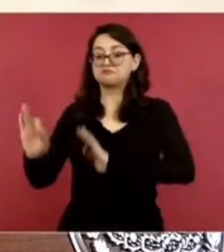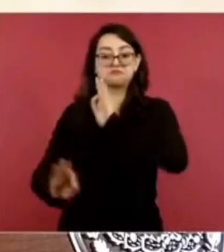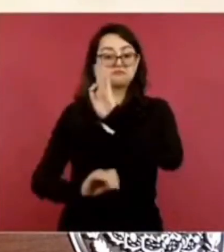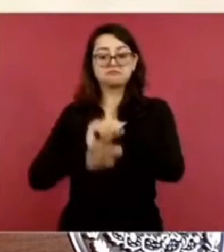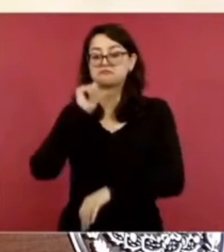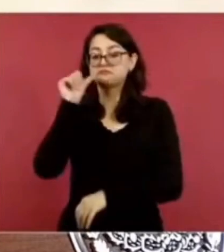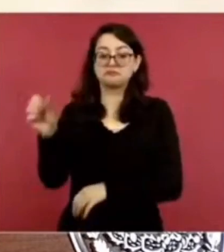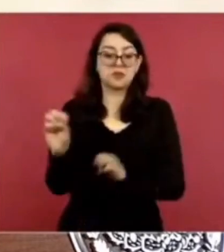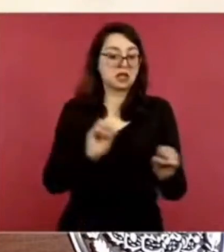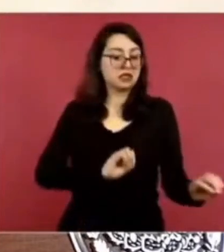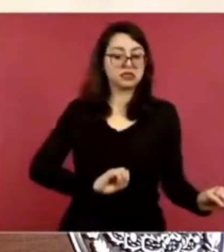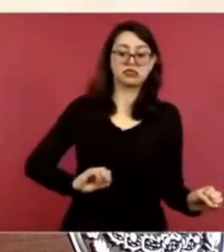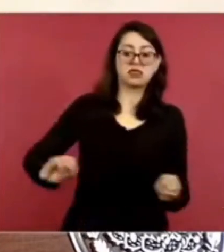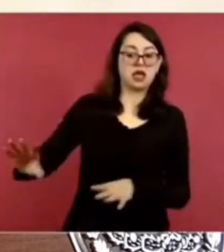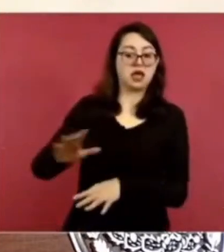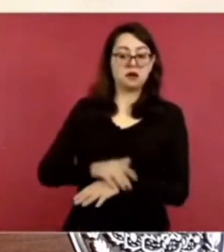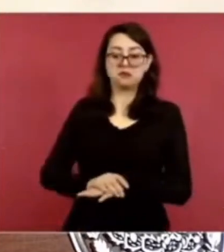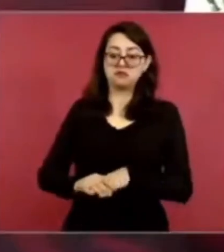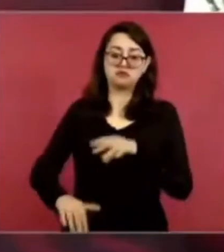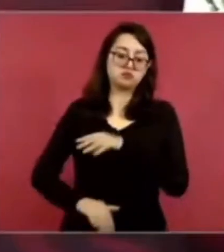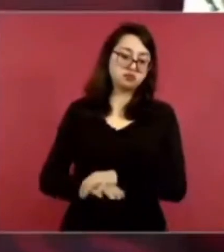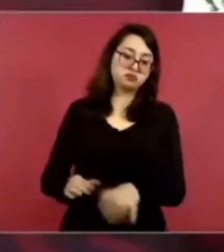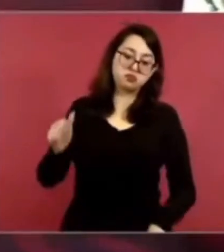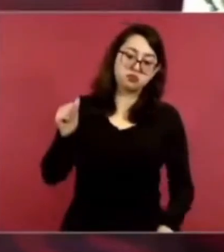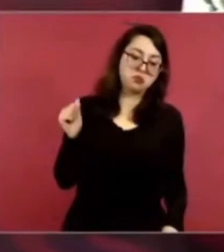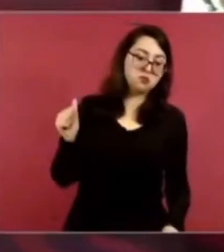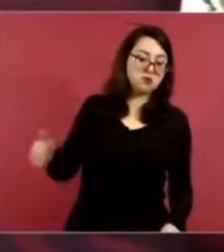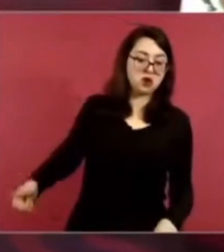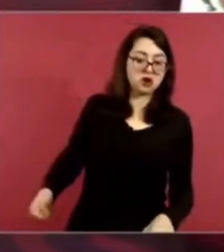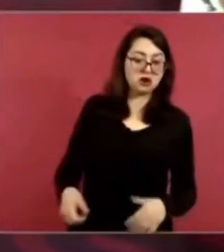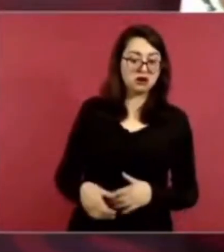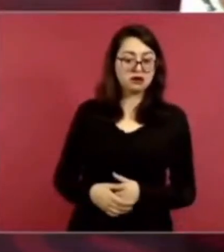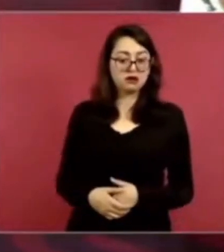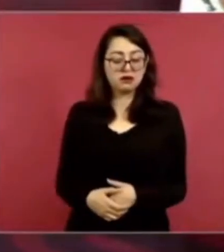a los más desposeídos?